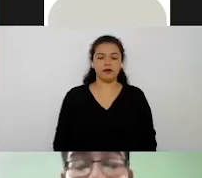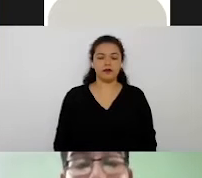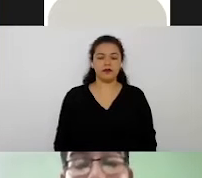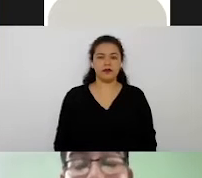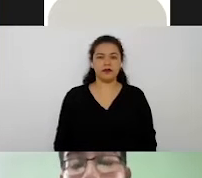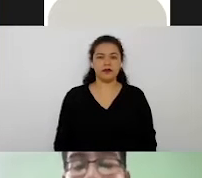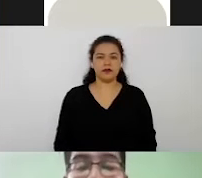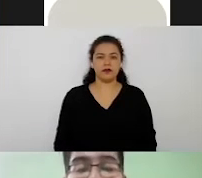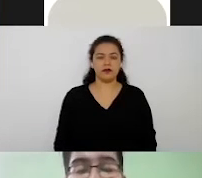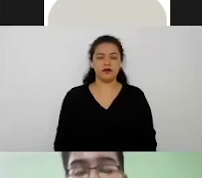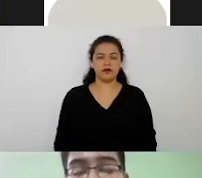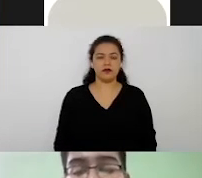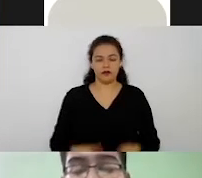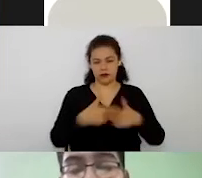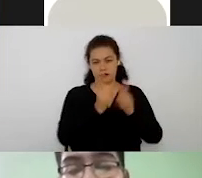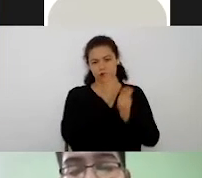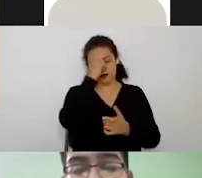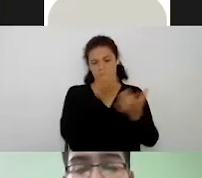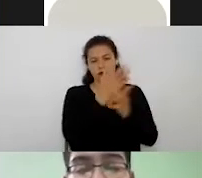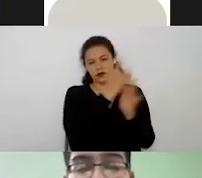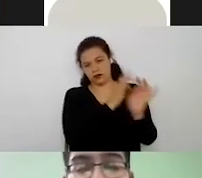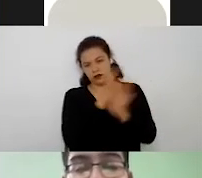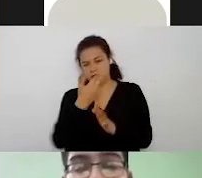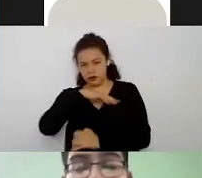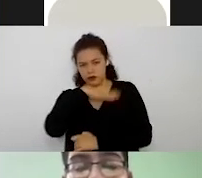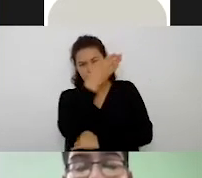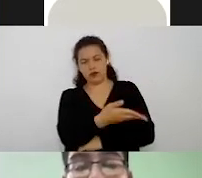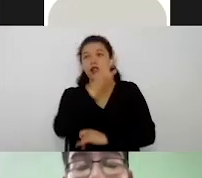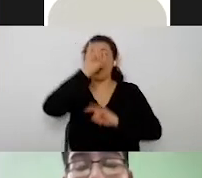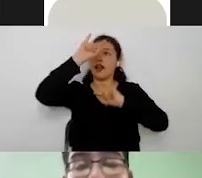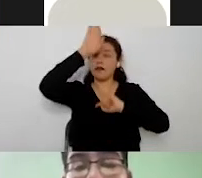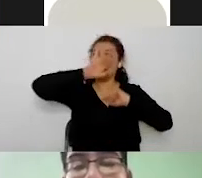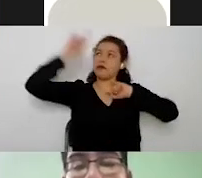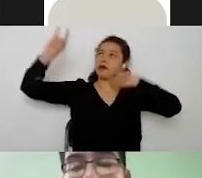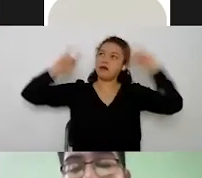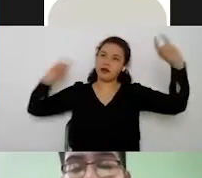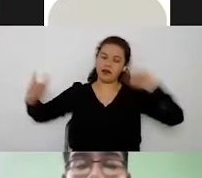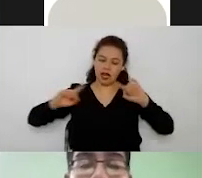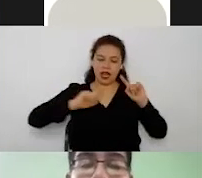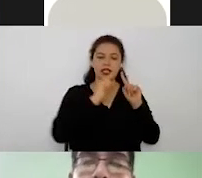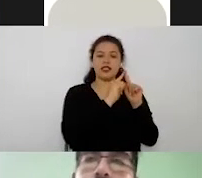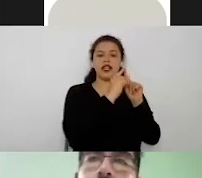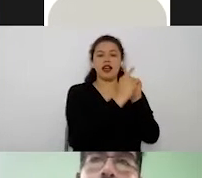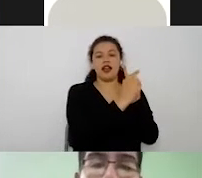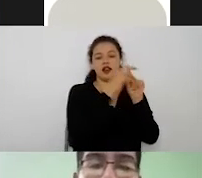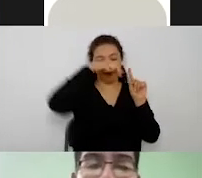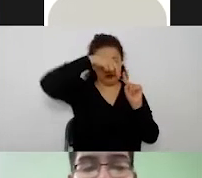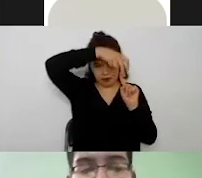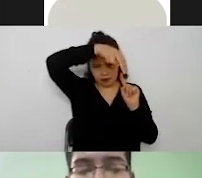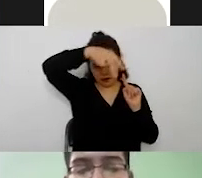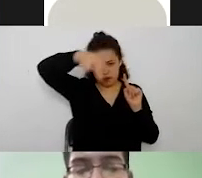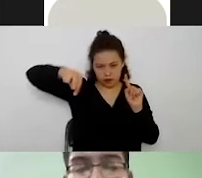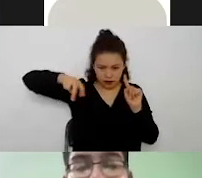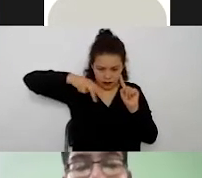de evacuación y repliegue, lo que pedimos es, por ejemplo, que las señalizaciones, que las escaleras estén señalizadas, ya sea con un letrero